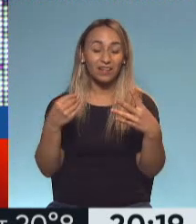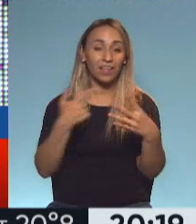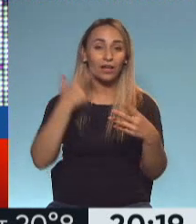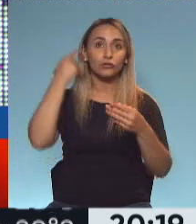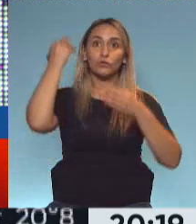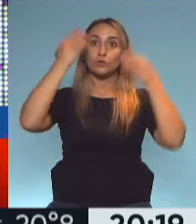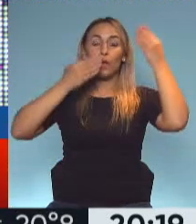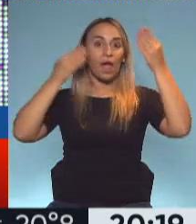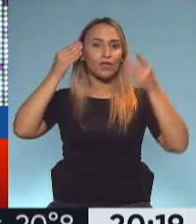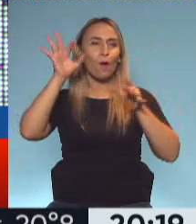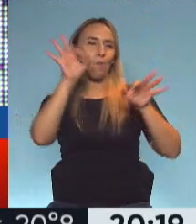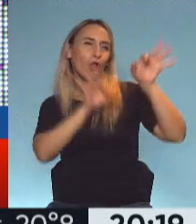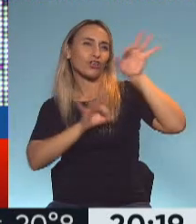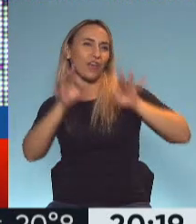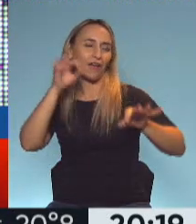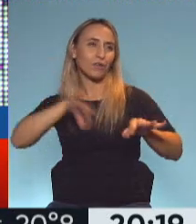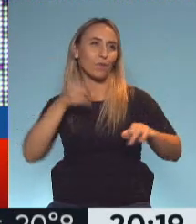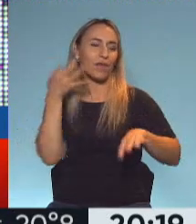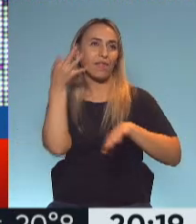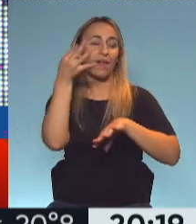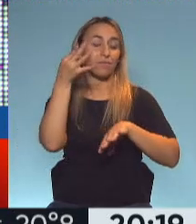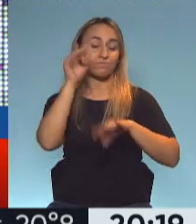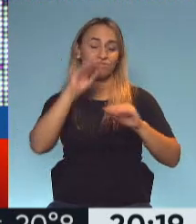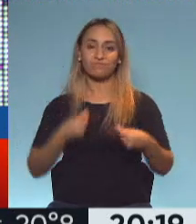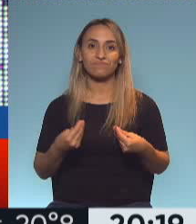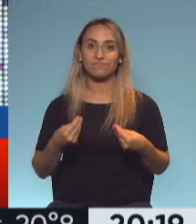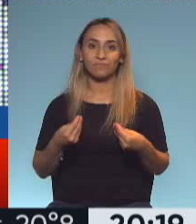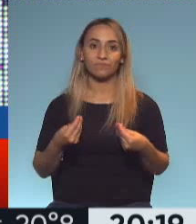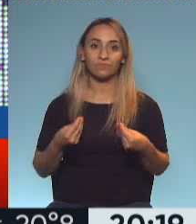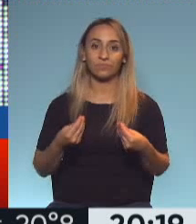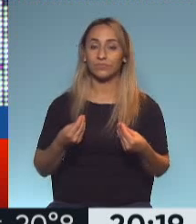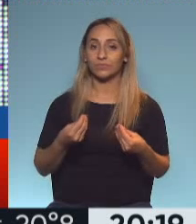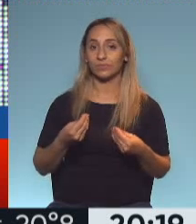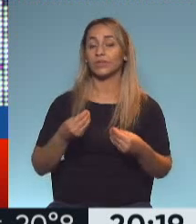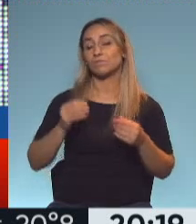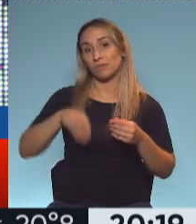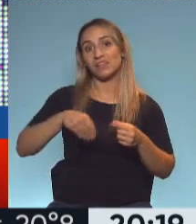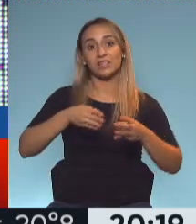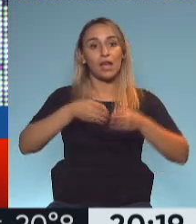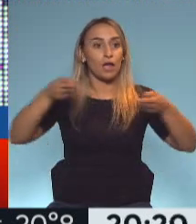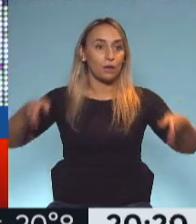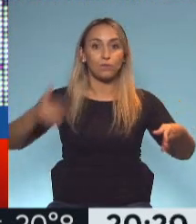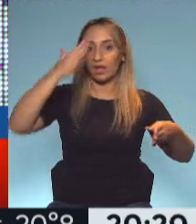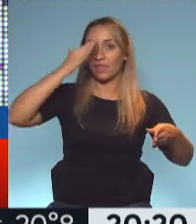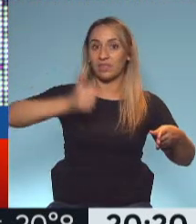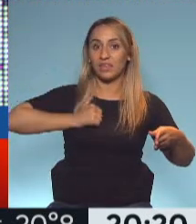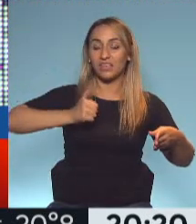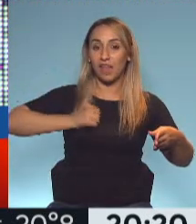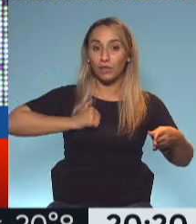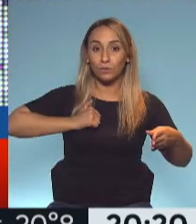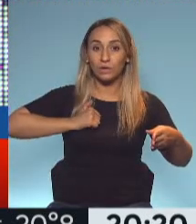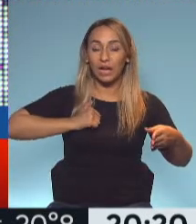muchos compañeros, ¿no? Y en el contexto de esa dictadura, lo que decía también, lo primero que se pierde es la